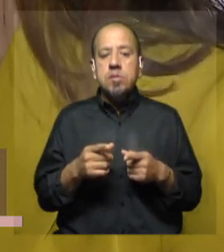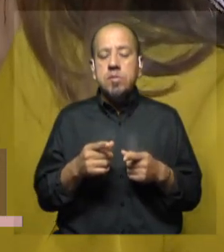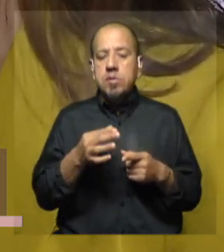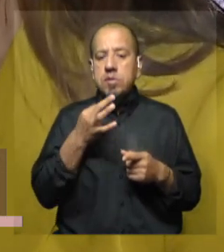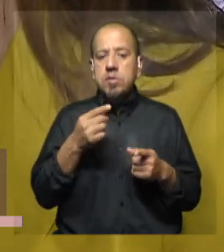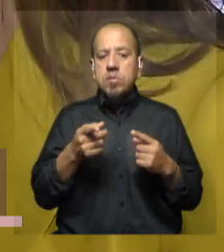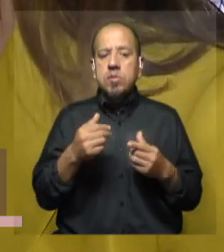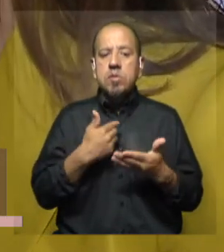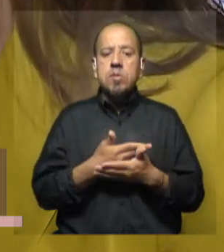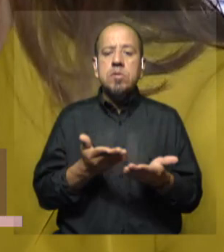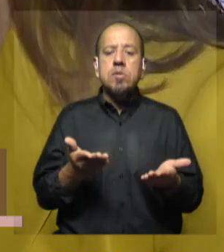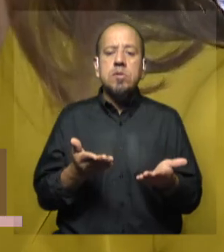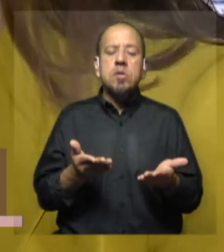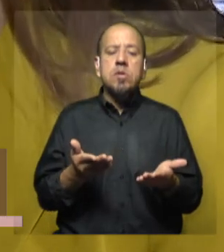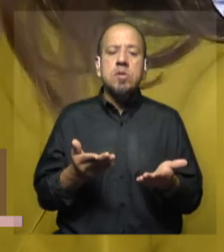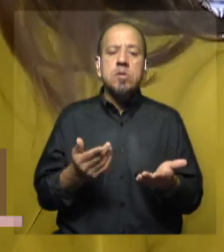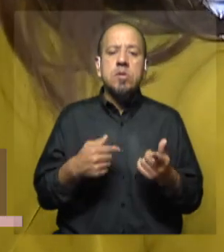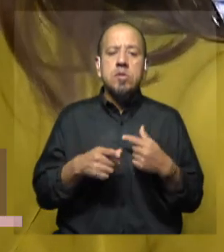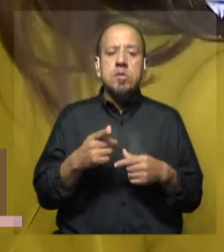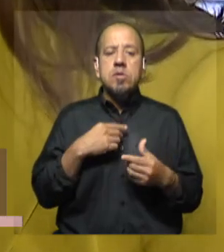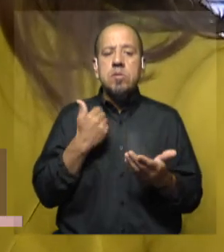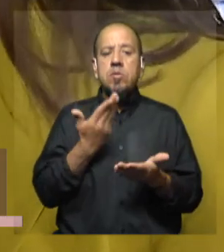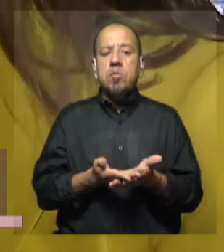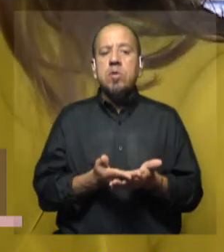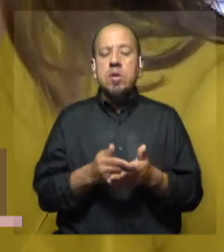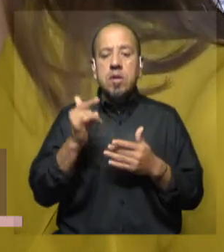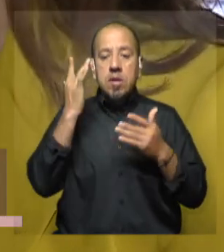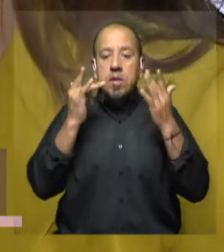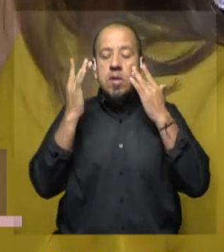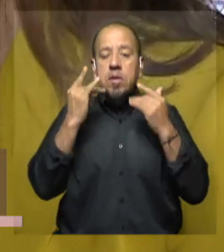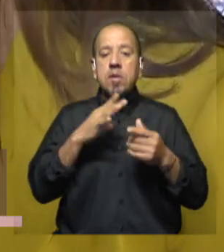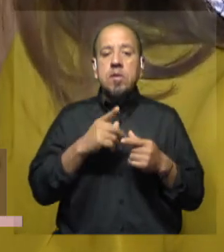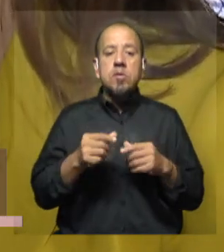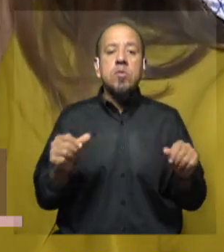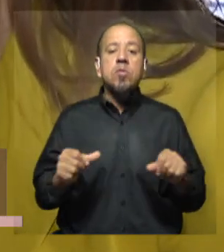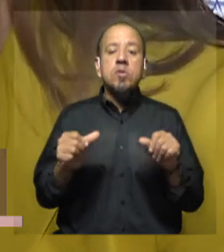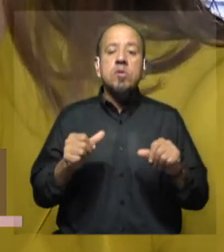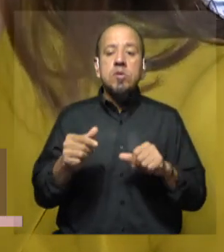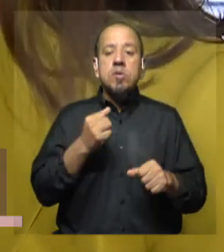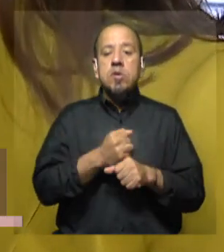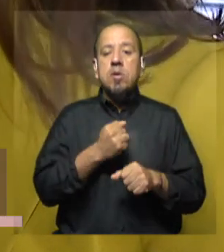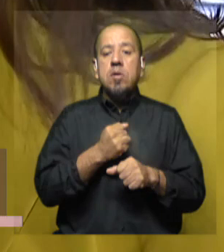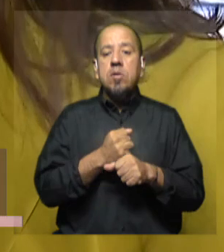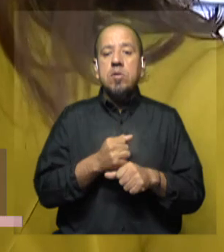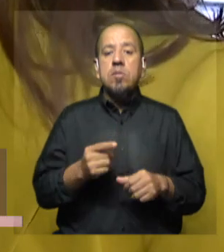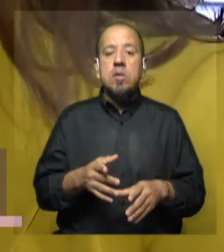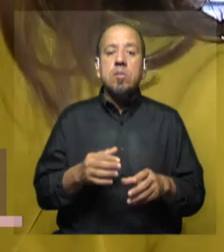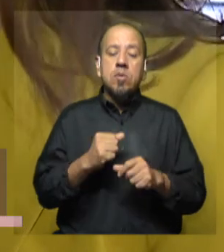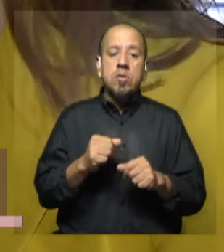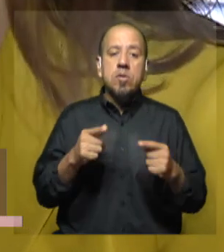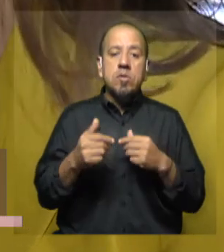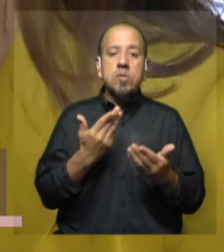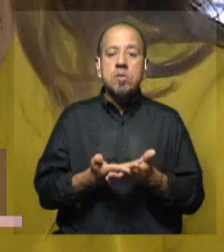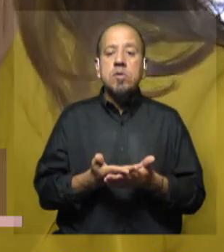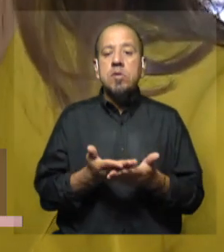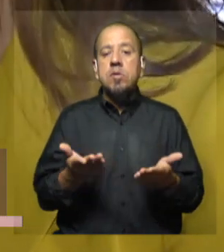una presentación récord de propuestas de artistas que se presentaron. ¿Cómo se hizo ese trabajo previo para lograr que presentaran